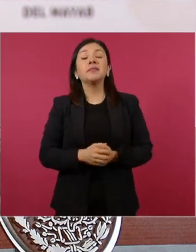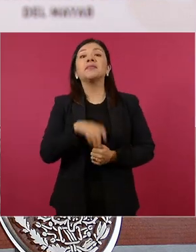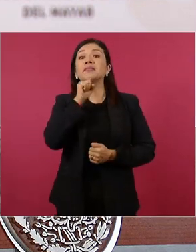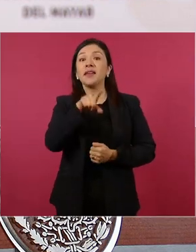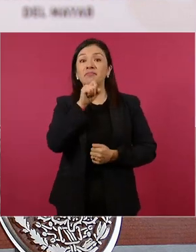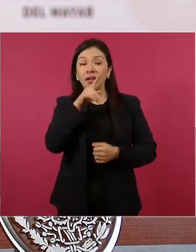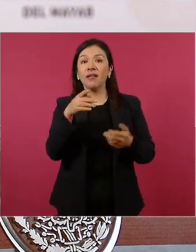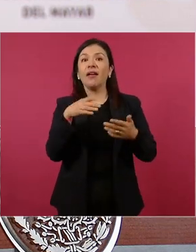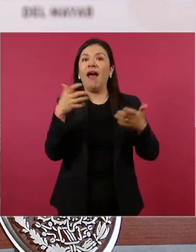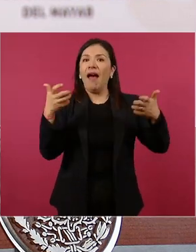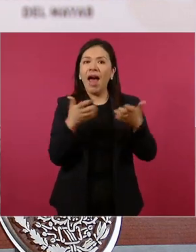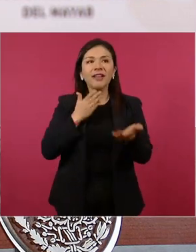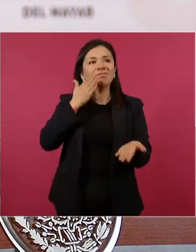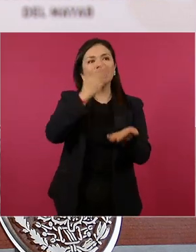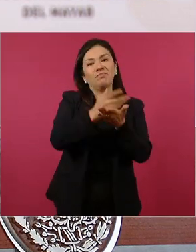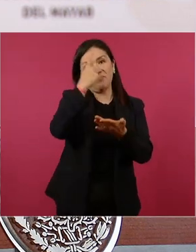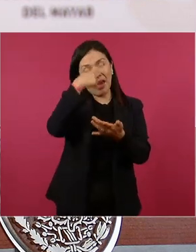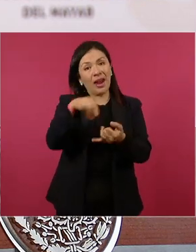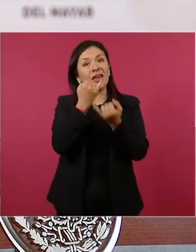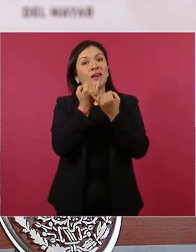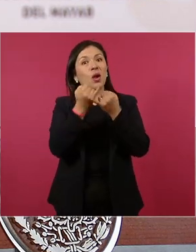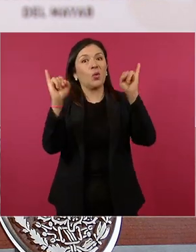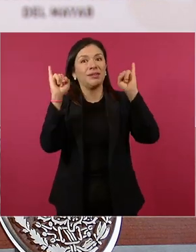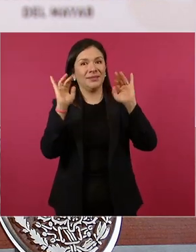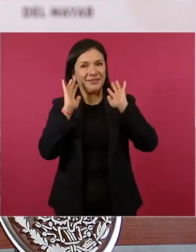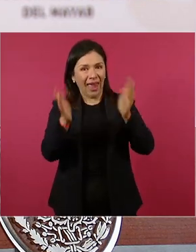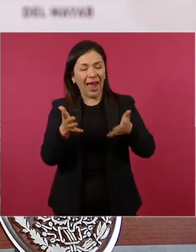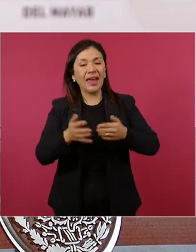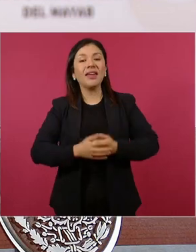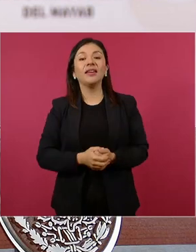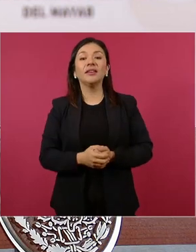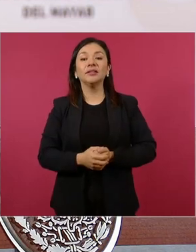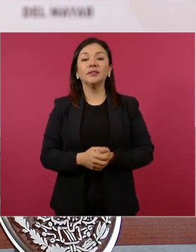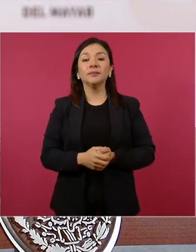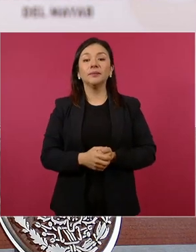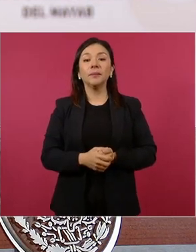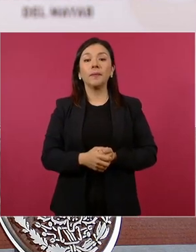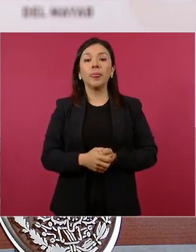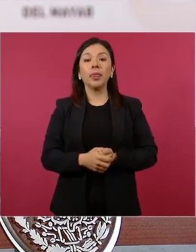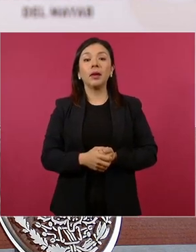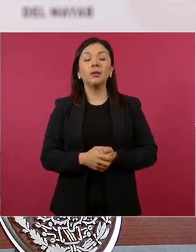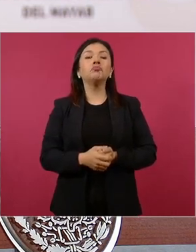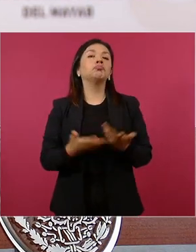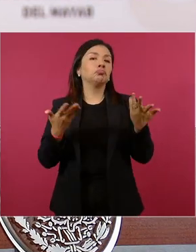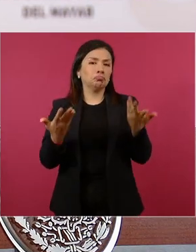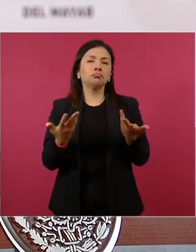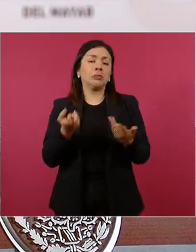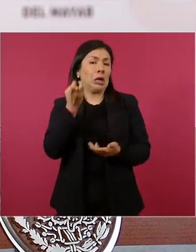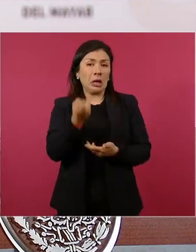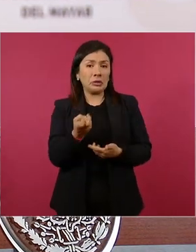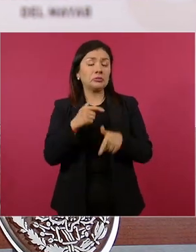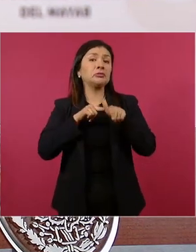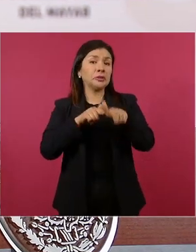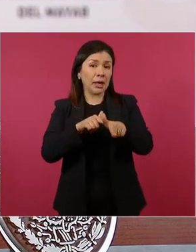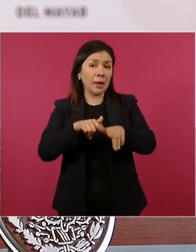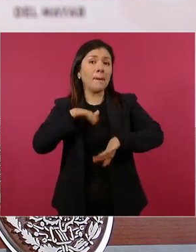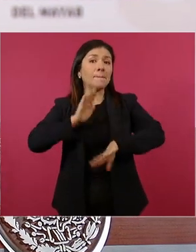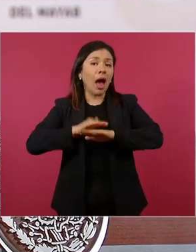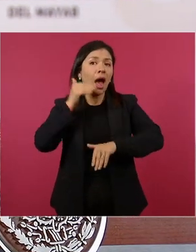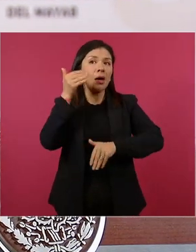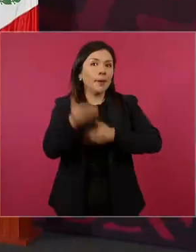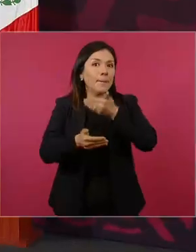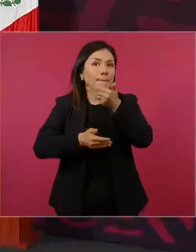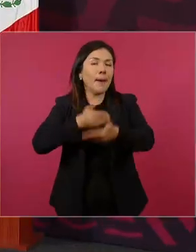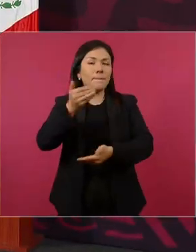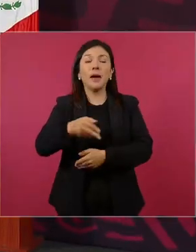inaugurando también ya obras, y vamos a continuar así.